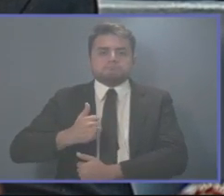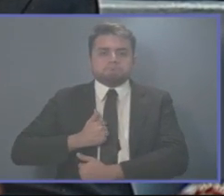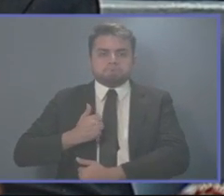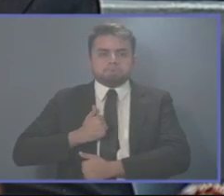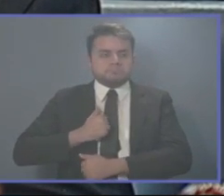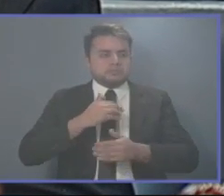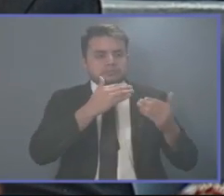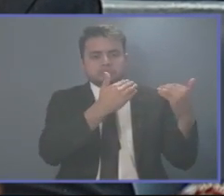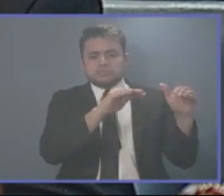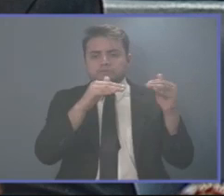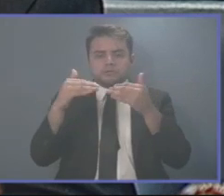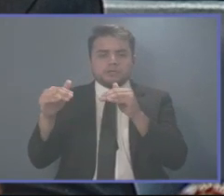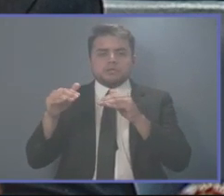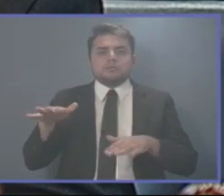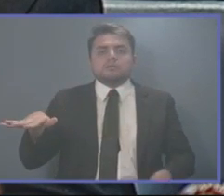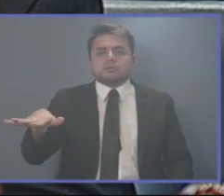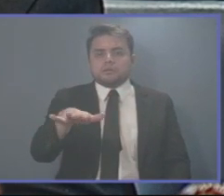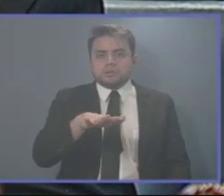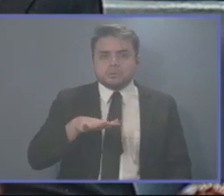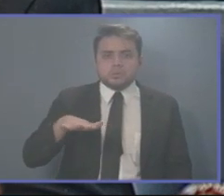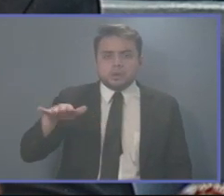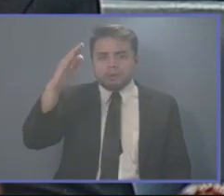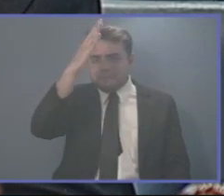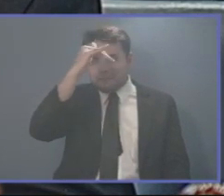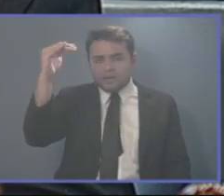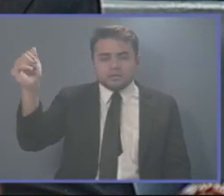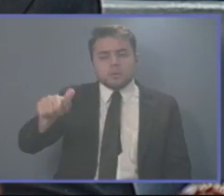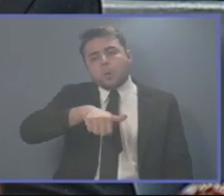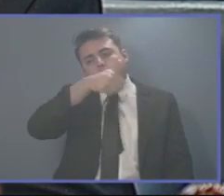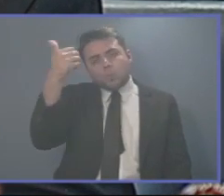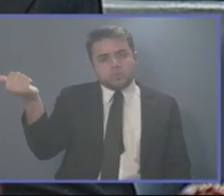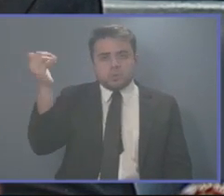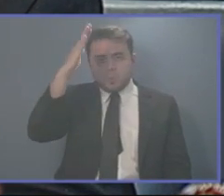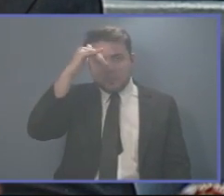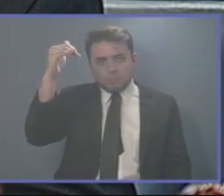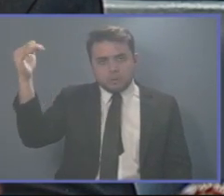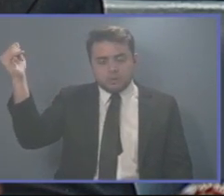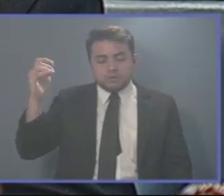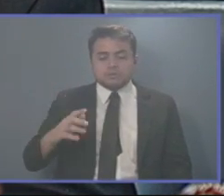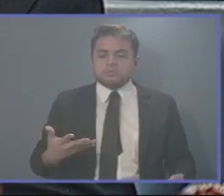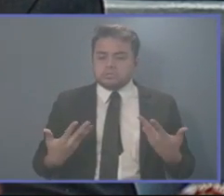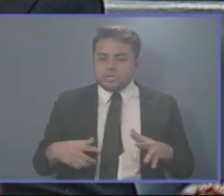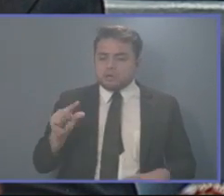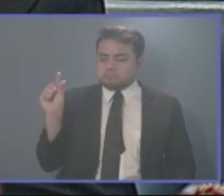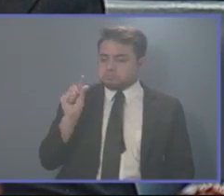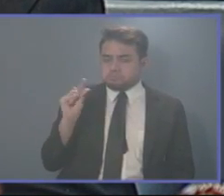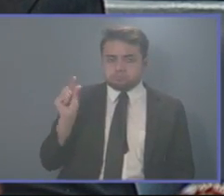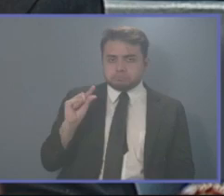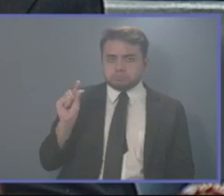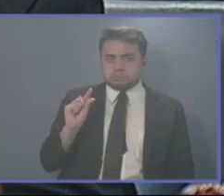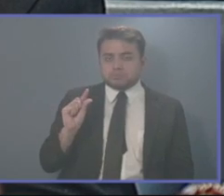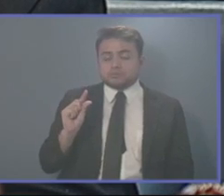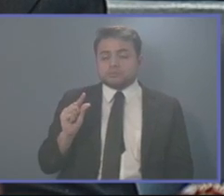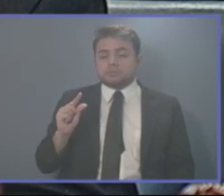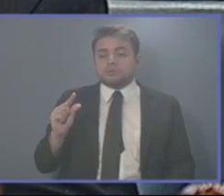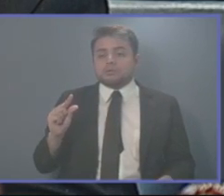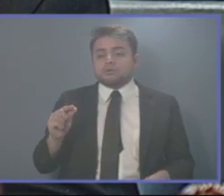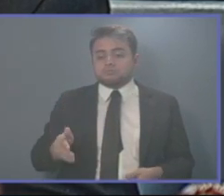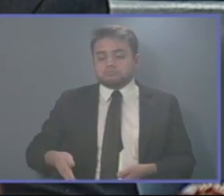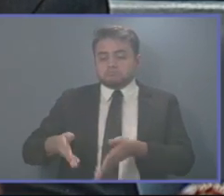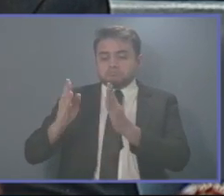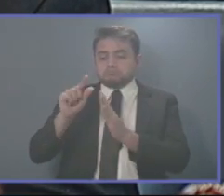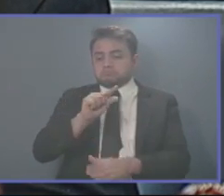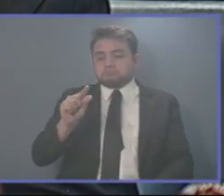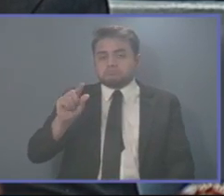misiones internacionales autorizadas por la organización de naciones unidas en tareas de mantenimiento